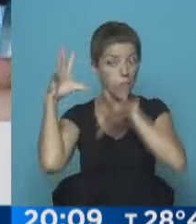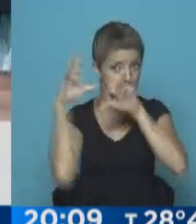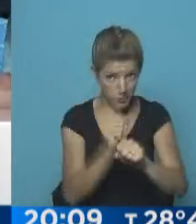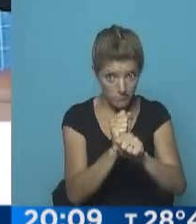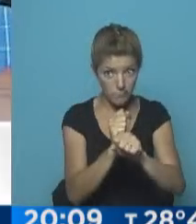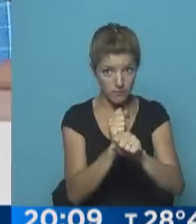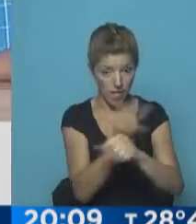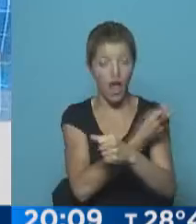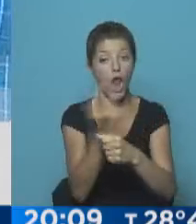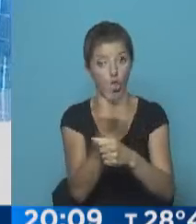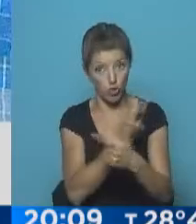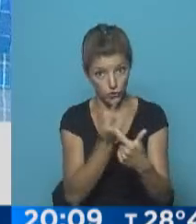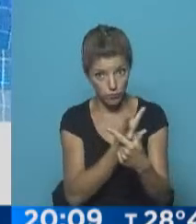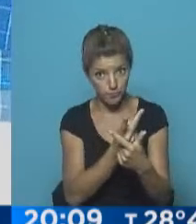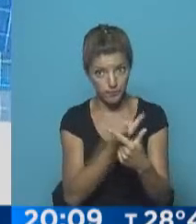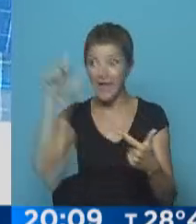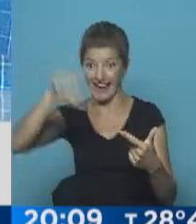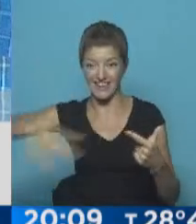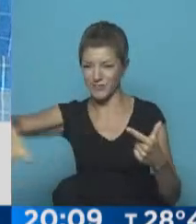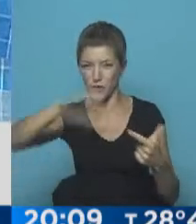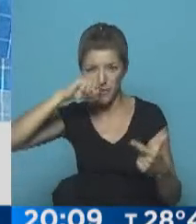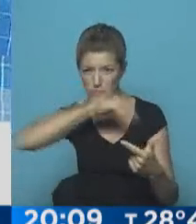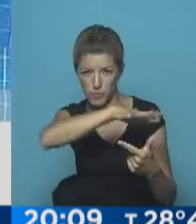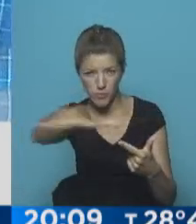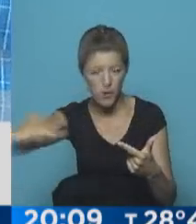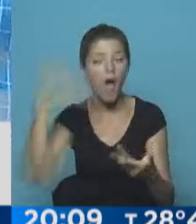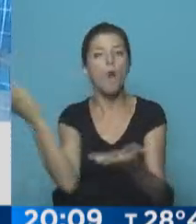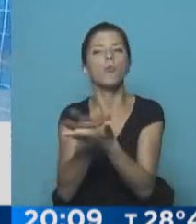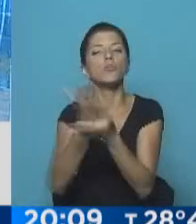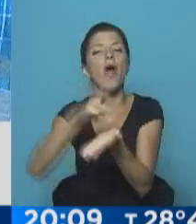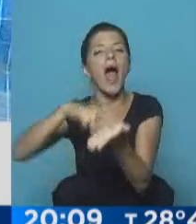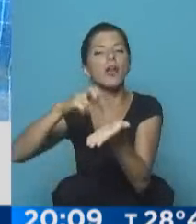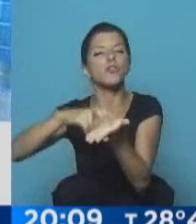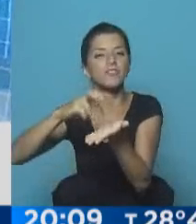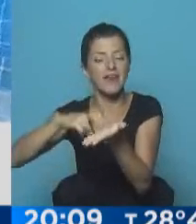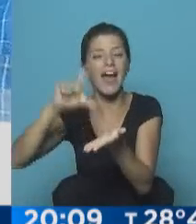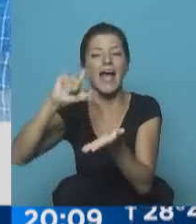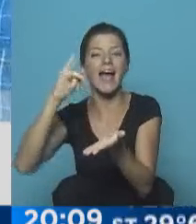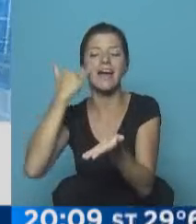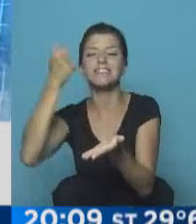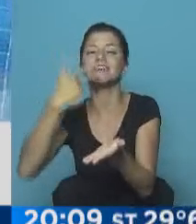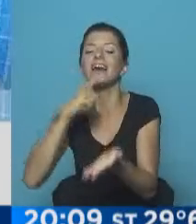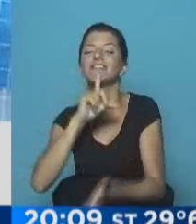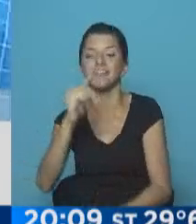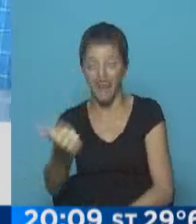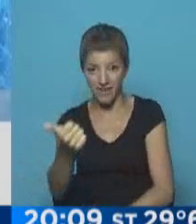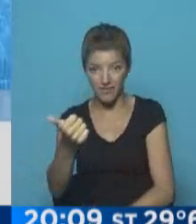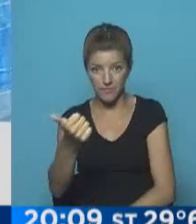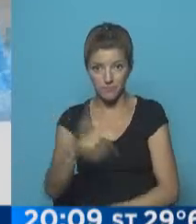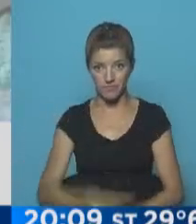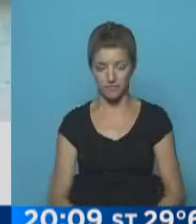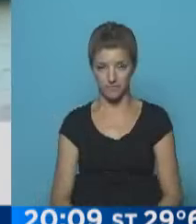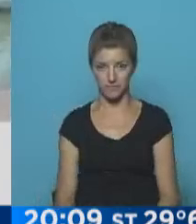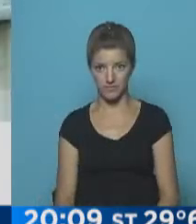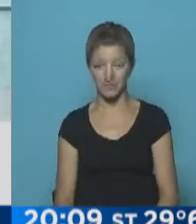Lanata y de Víctor Esquilache en esta, la Arrocera, que ya está ubicada a unos 6 kilómetros de la ciudad que lleva